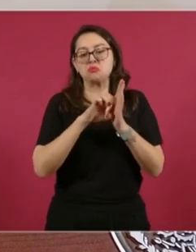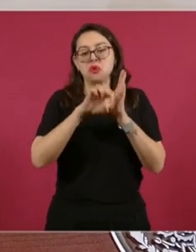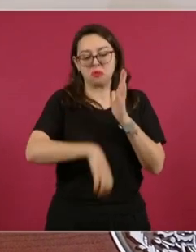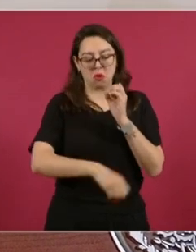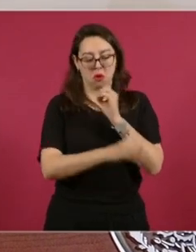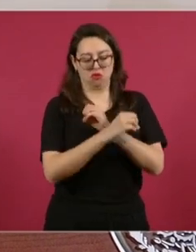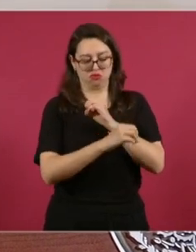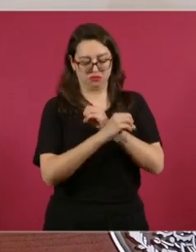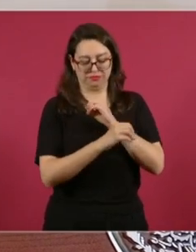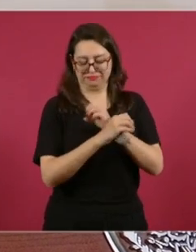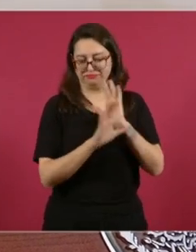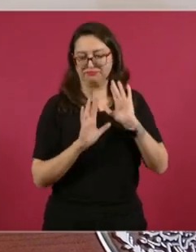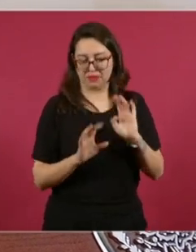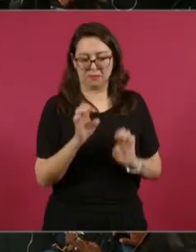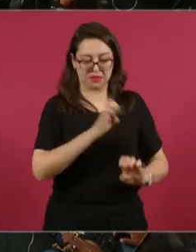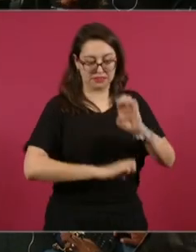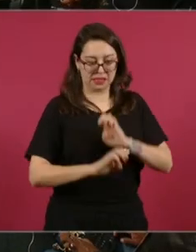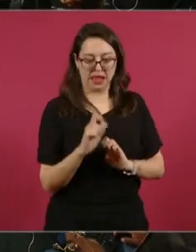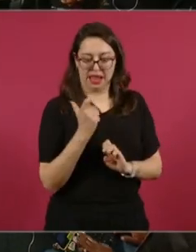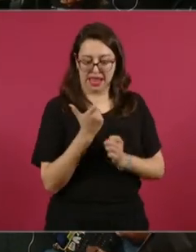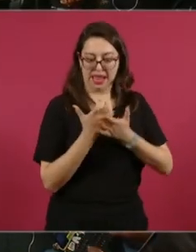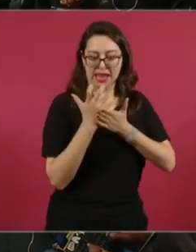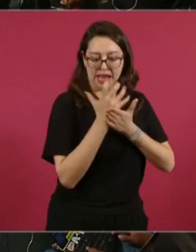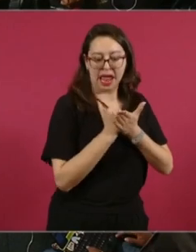tiene ganancias,